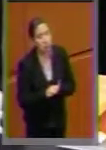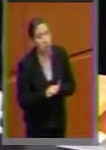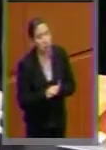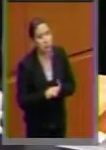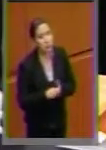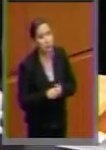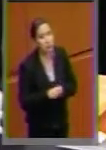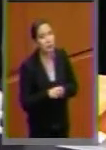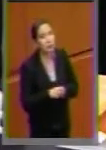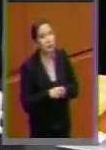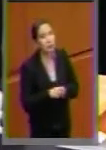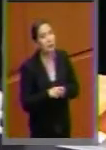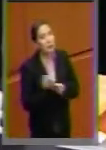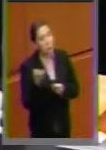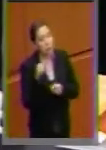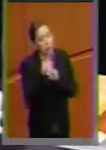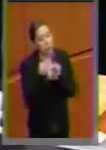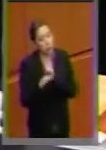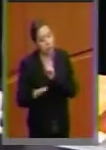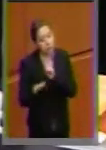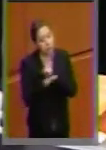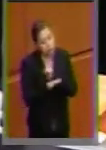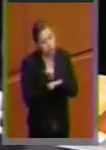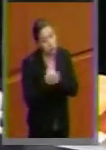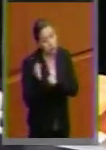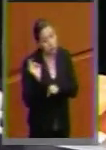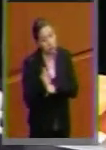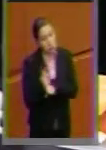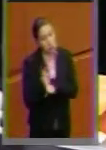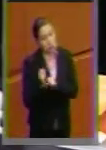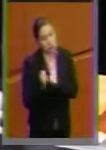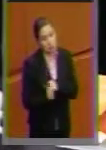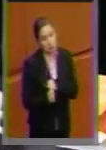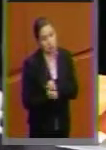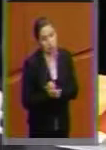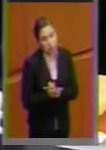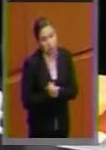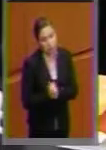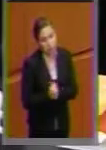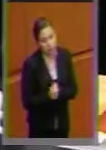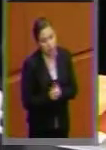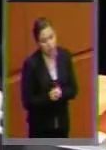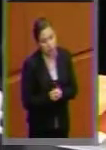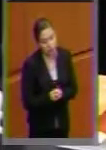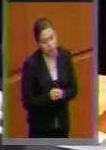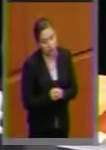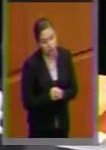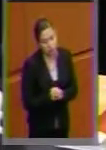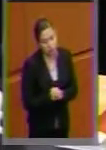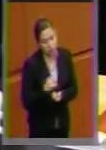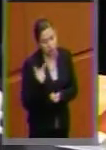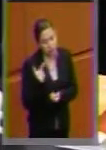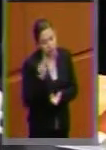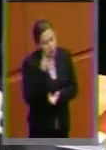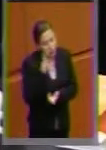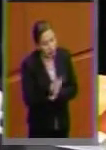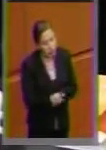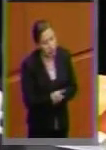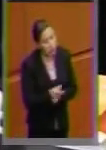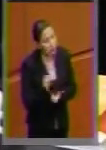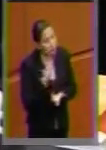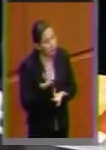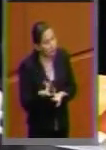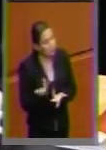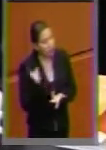este este sistema garantista que en el cual contamos con este catálogo del 12 siempre venció